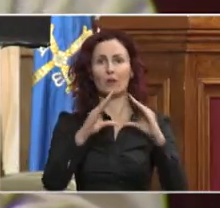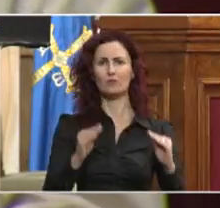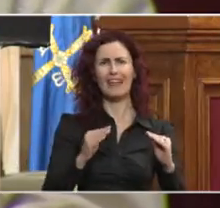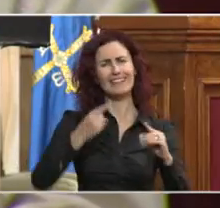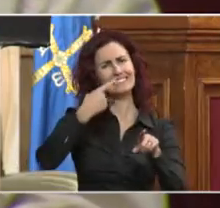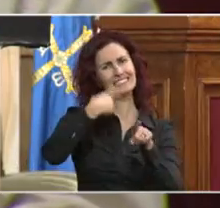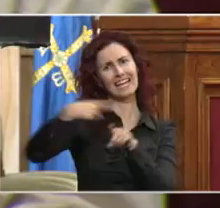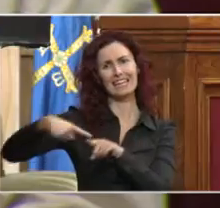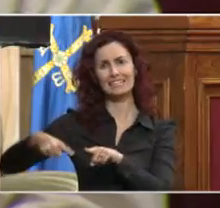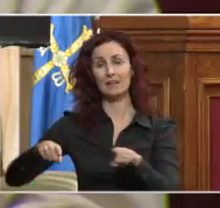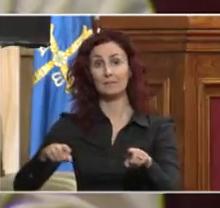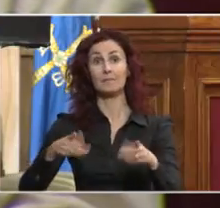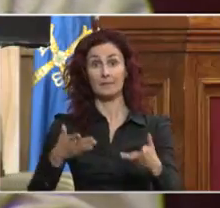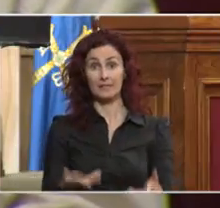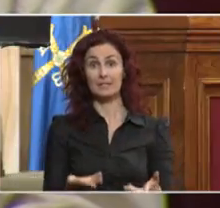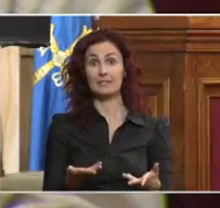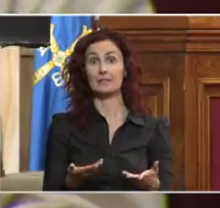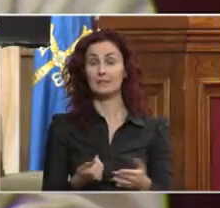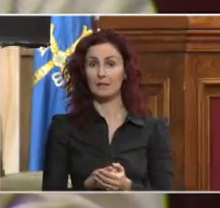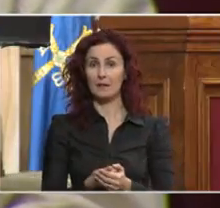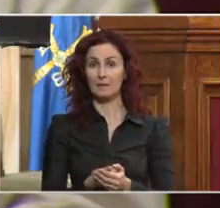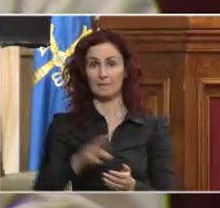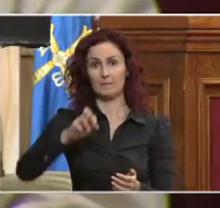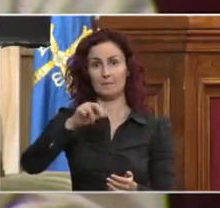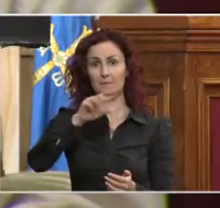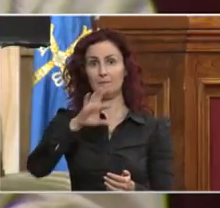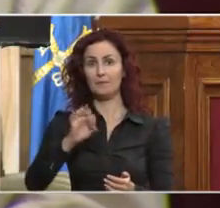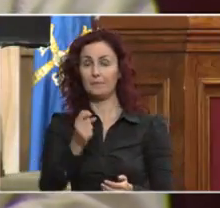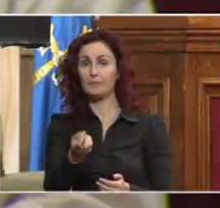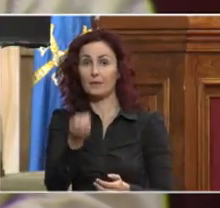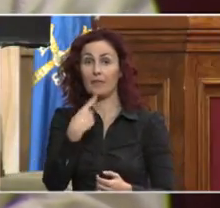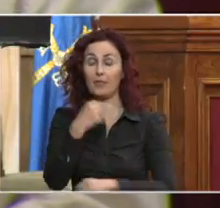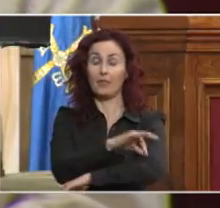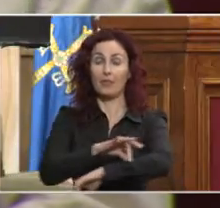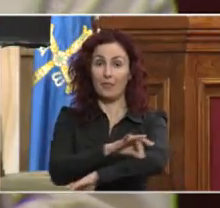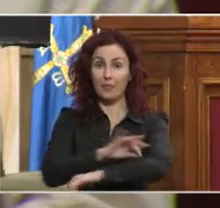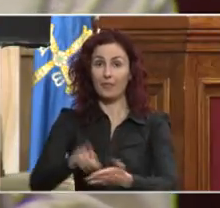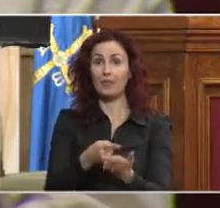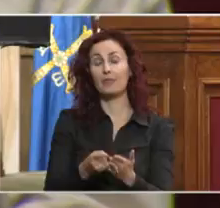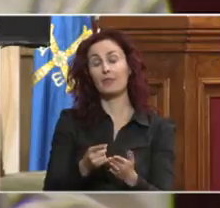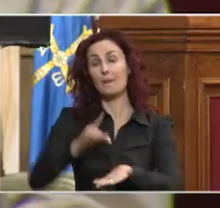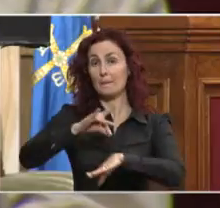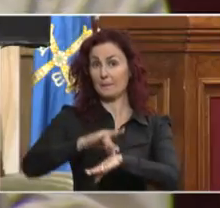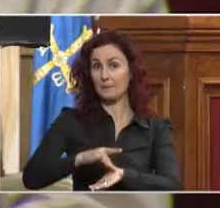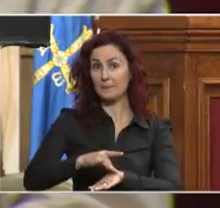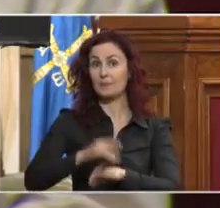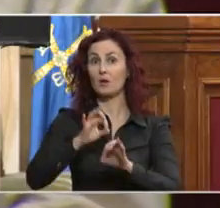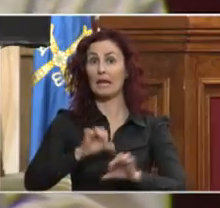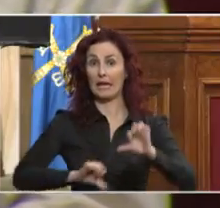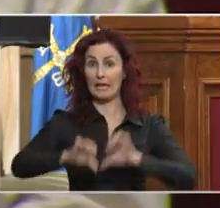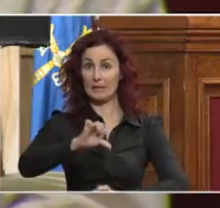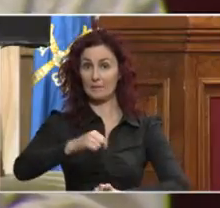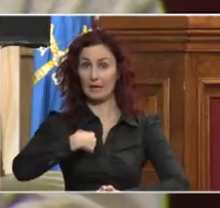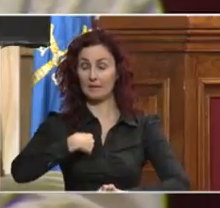facultades. Ajá. Como alguien dijo, Marcos había empezado Ingeniería, él estaba en Medicina, yo en Química,